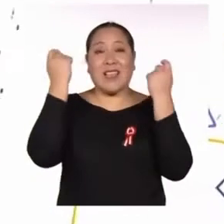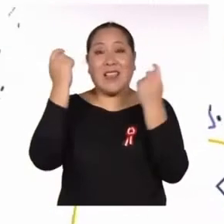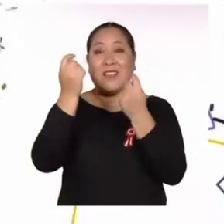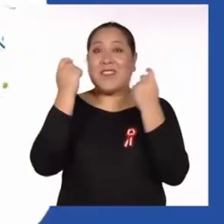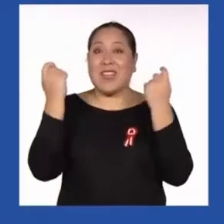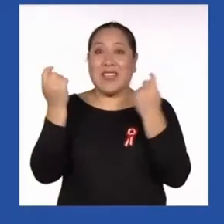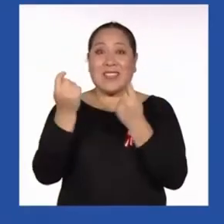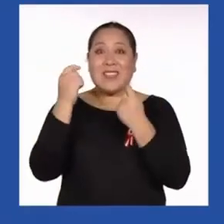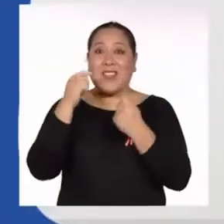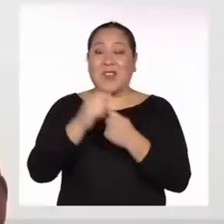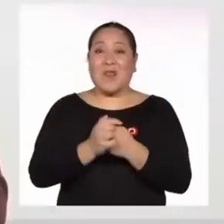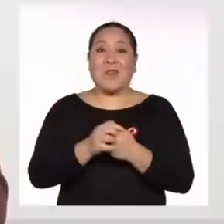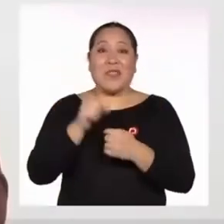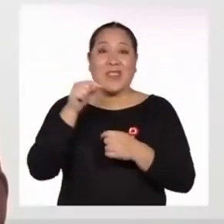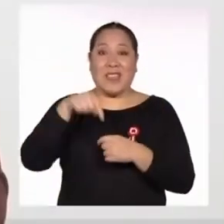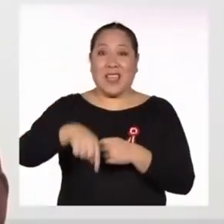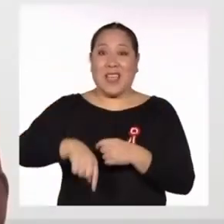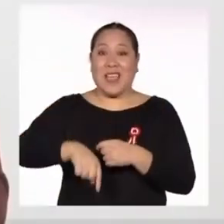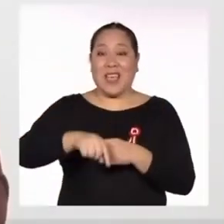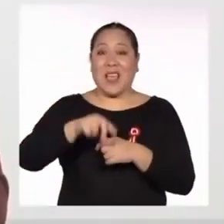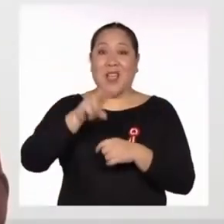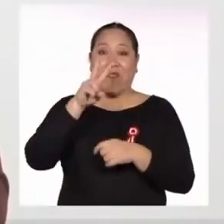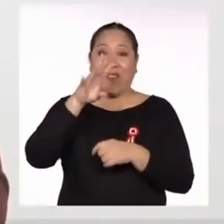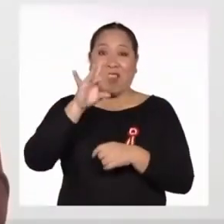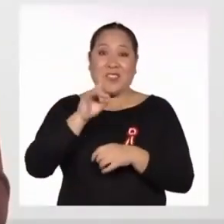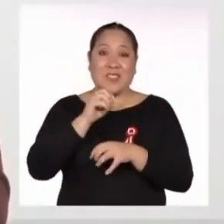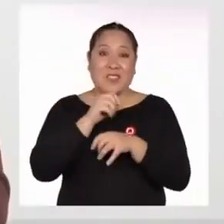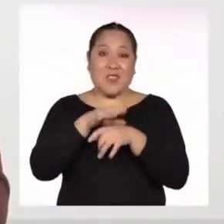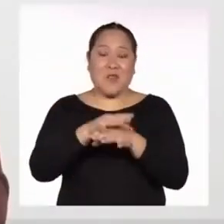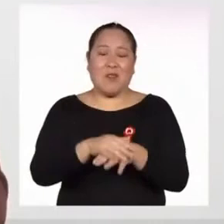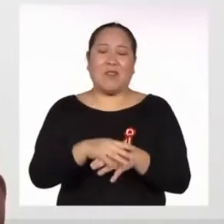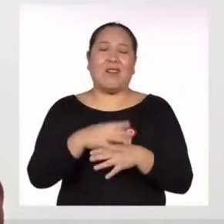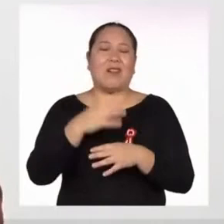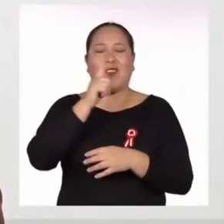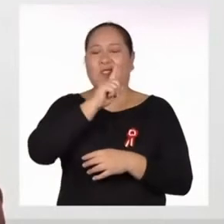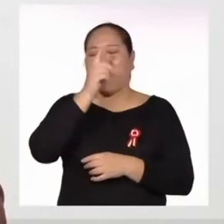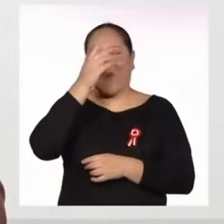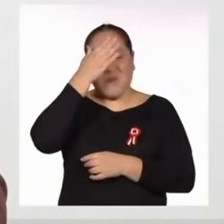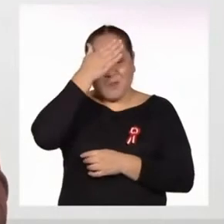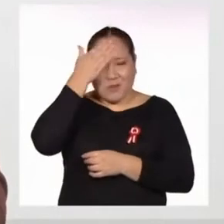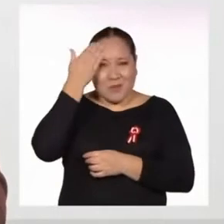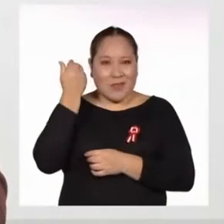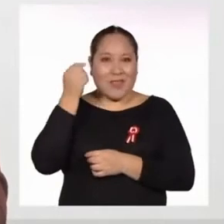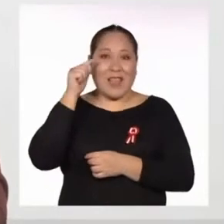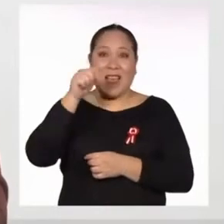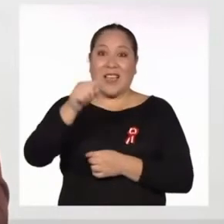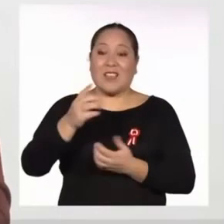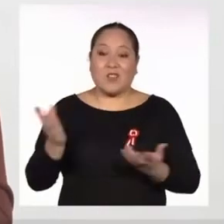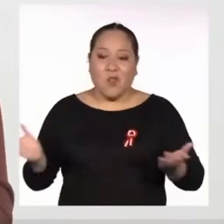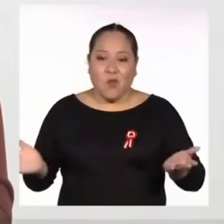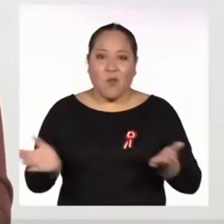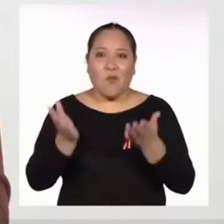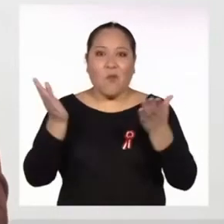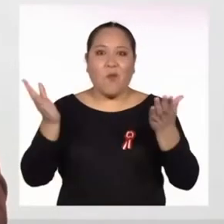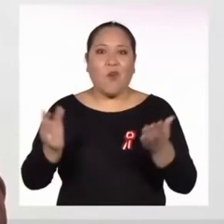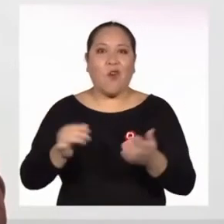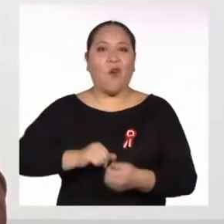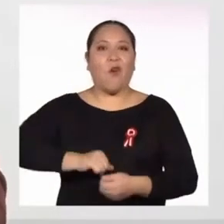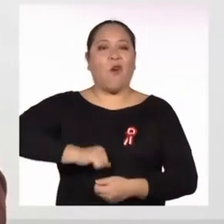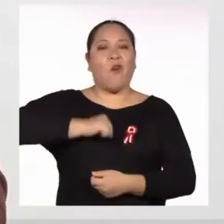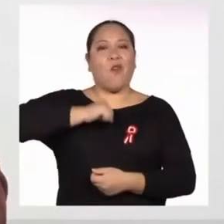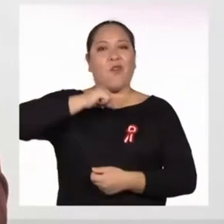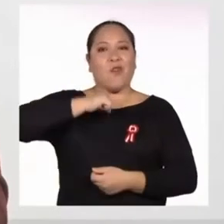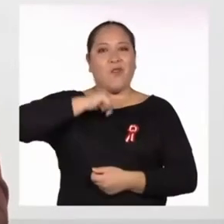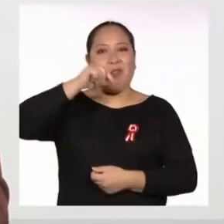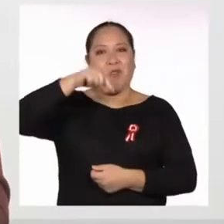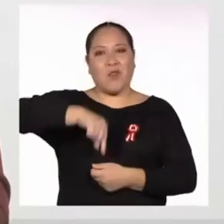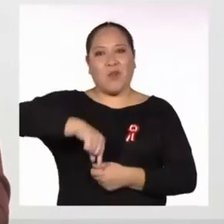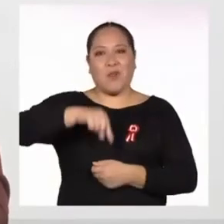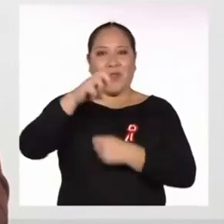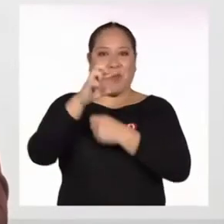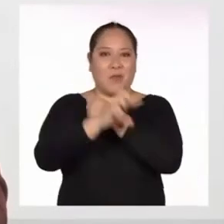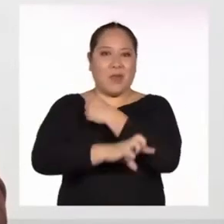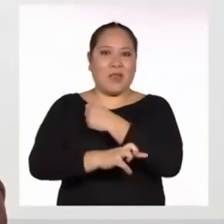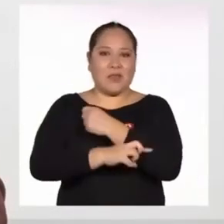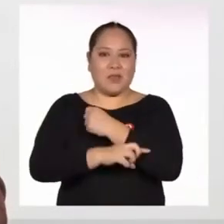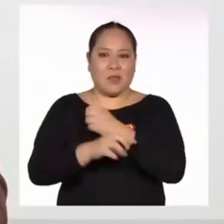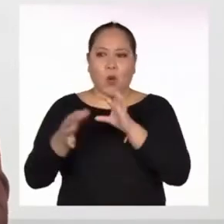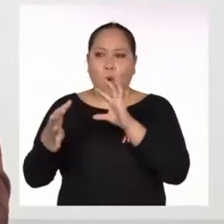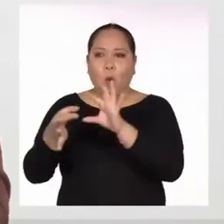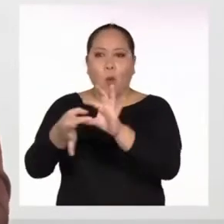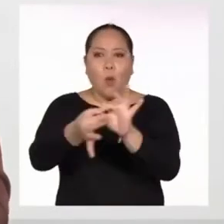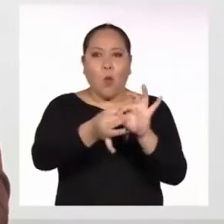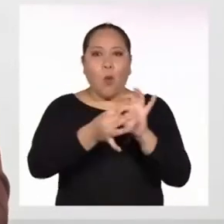inolvidable estas cosas fomentan nuestro orgullo por el país porque nos hace unirnos para celebrar